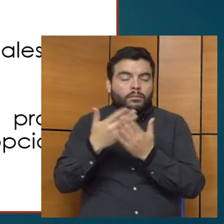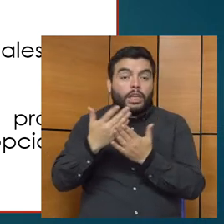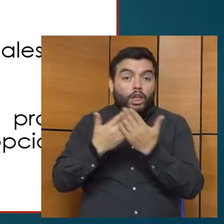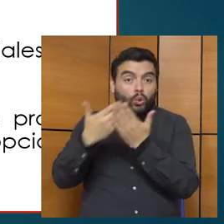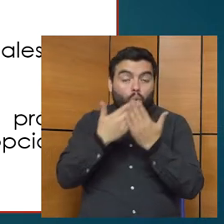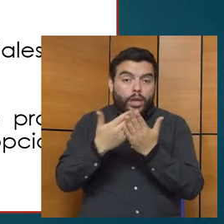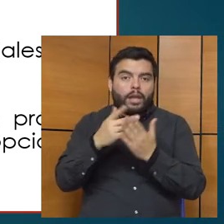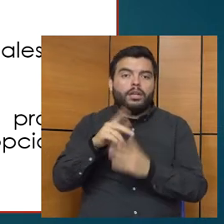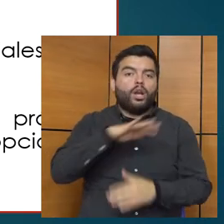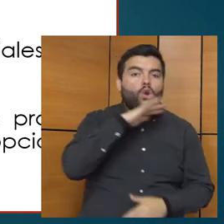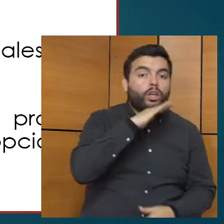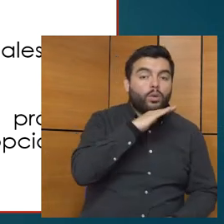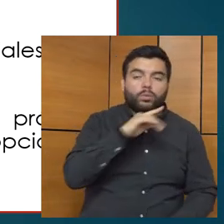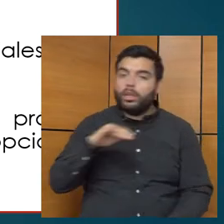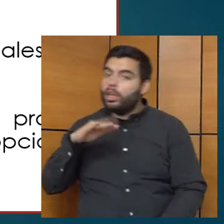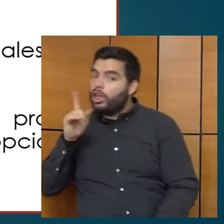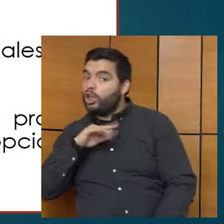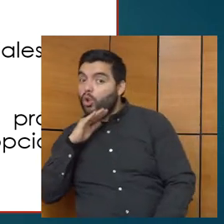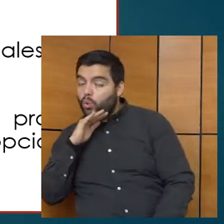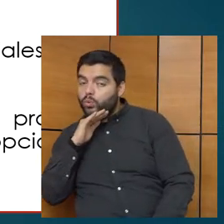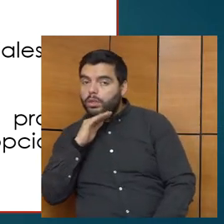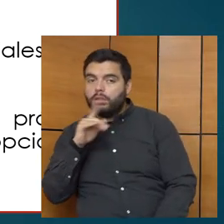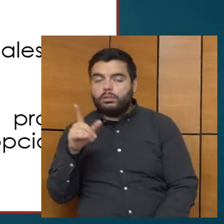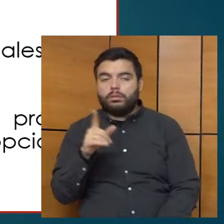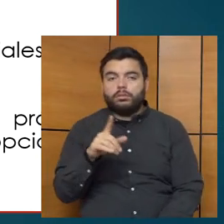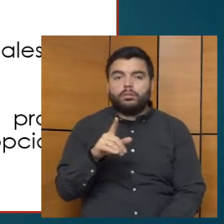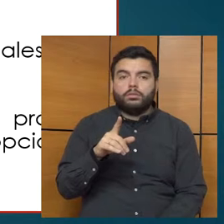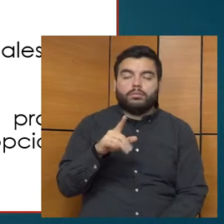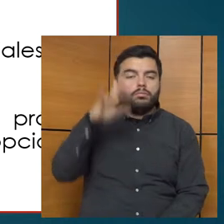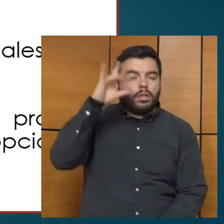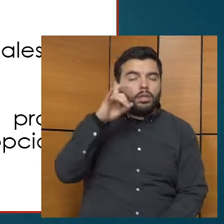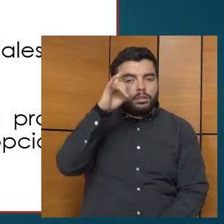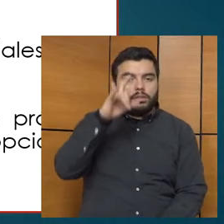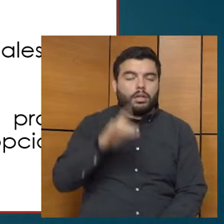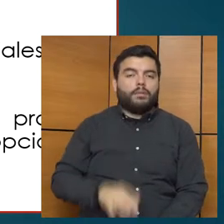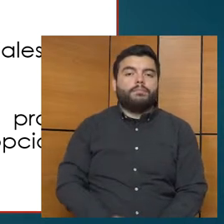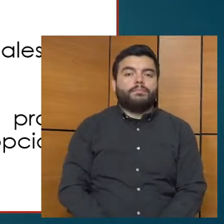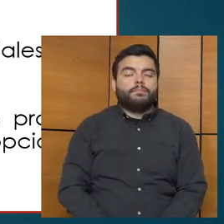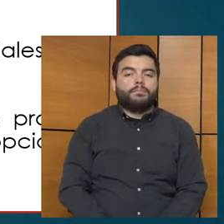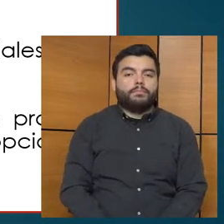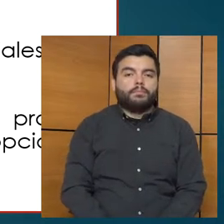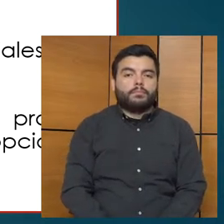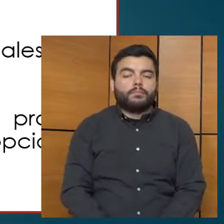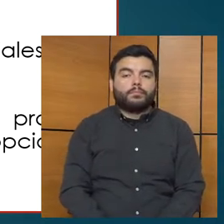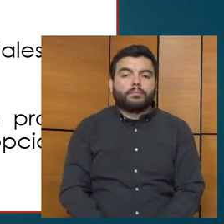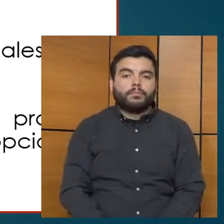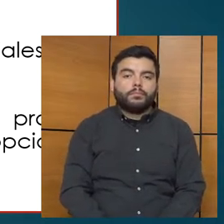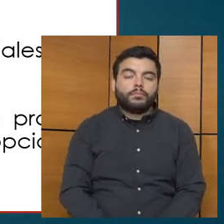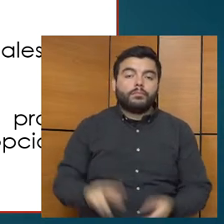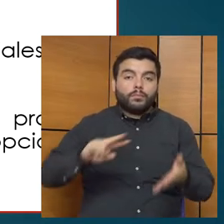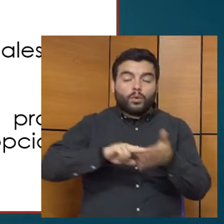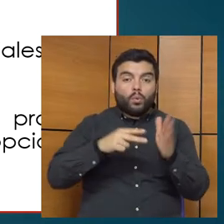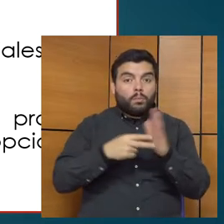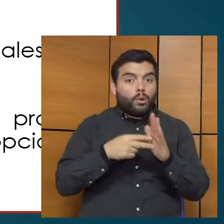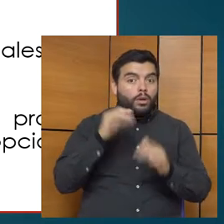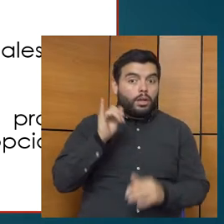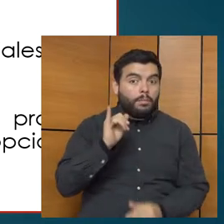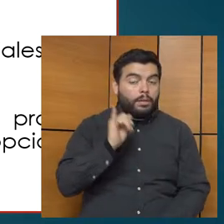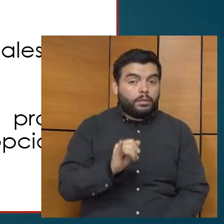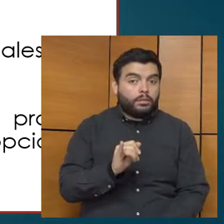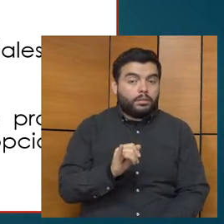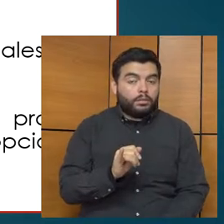En este caso, pues como hay pocos usuarios, los no usuarios los explican mejor. Y un problema grave, ¿no? Pues que